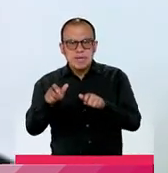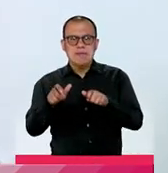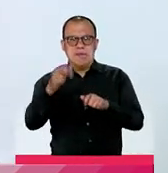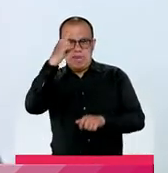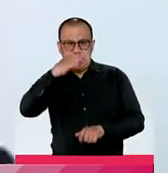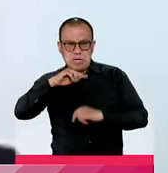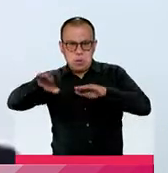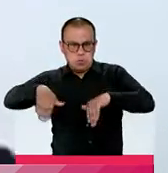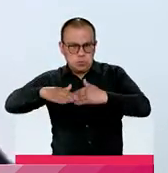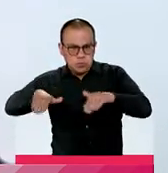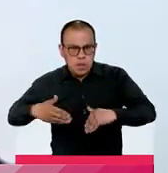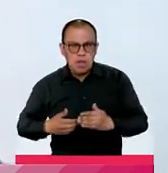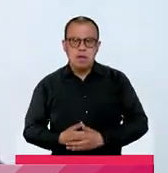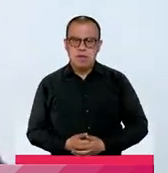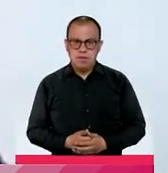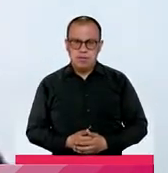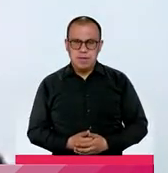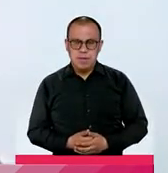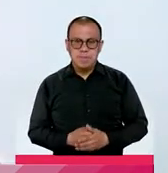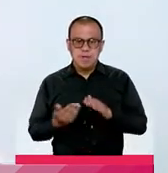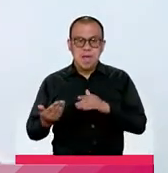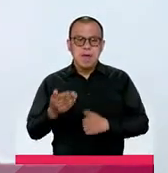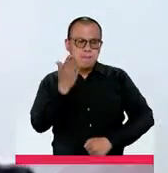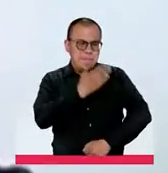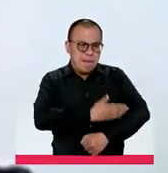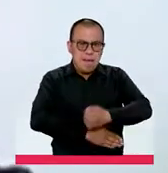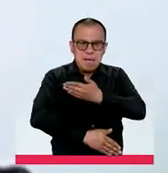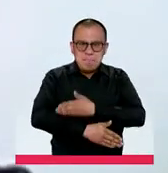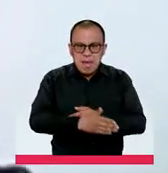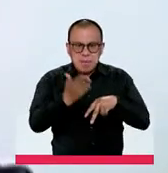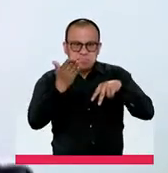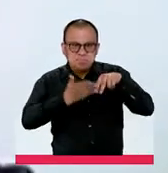heridos, gente mutilada,